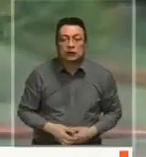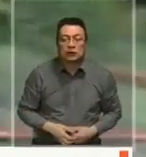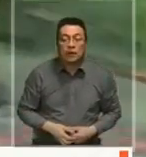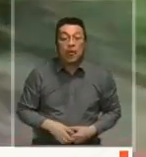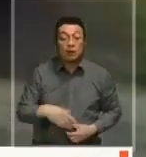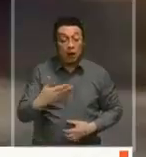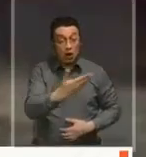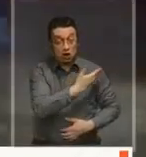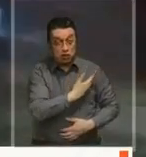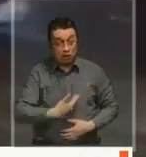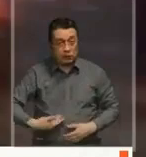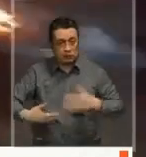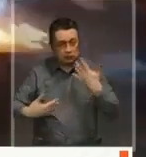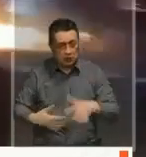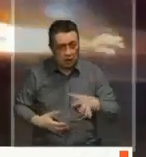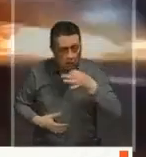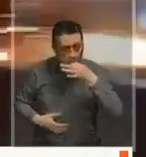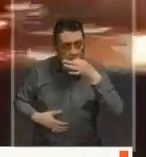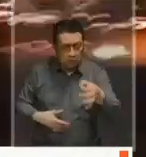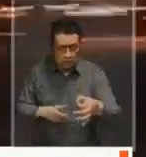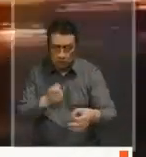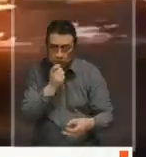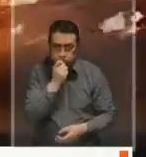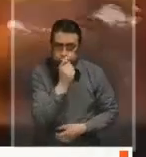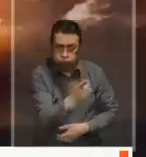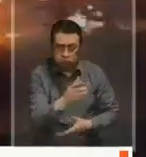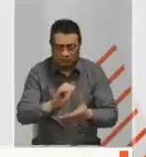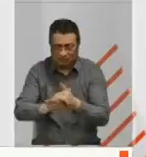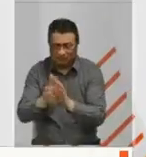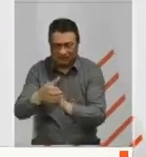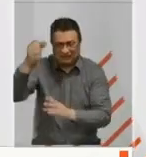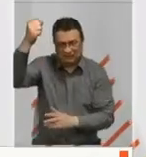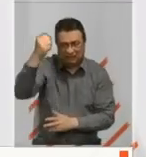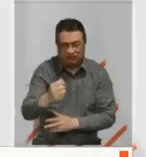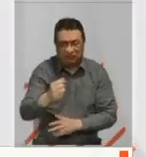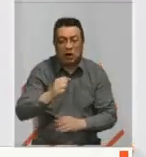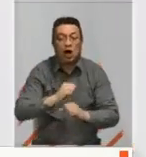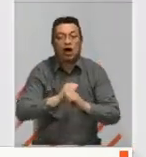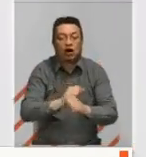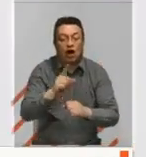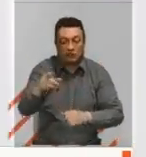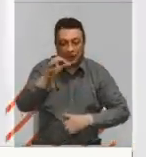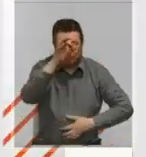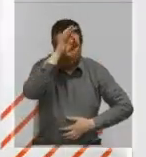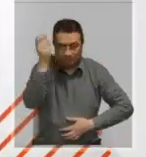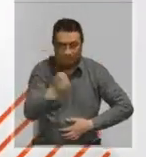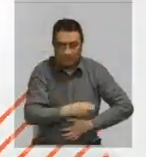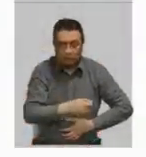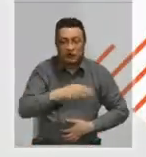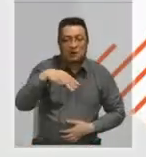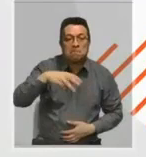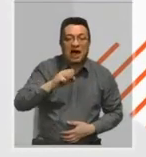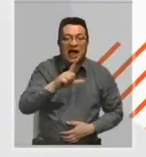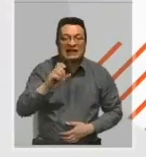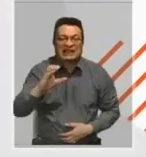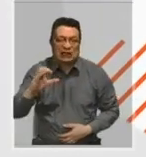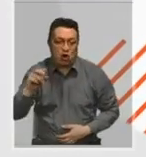gobierno ya había anunciado una querella por asociación criminal contra la resistencia mapuche mayeco, protagonista de una